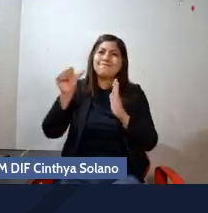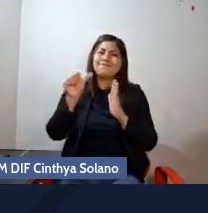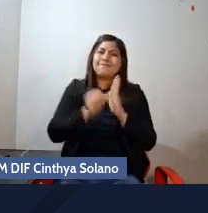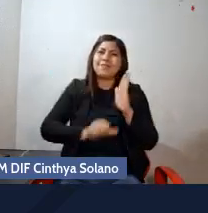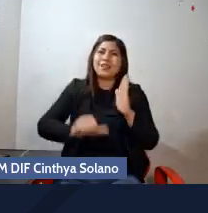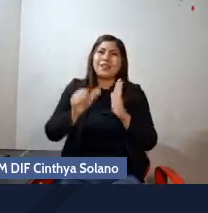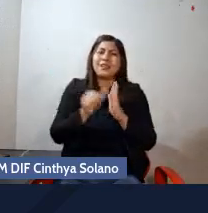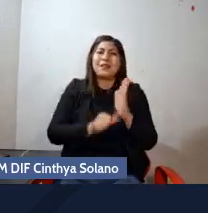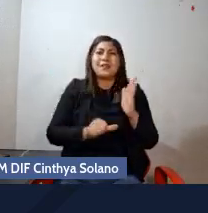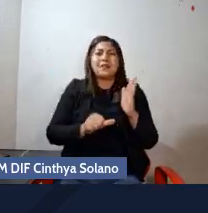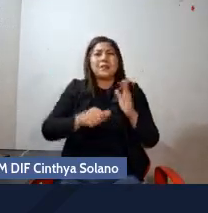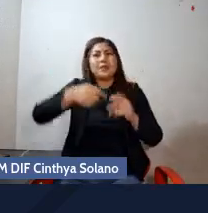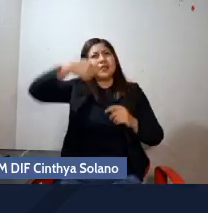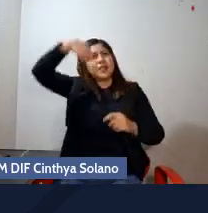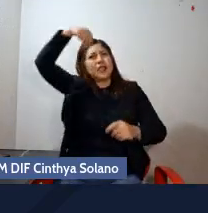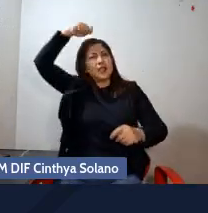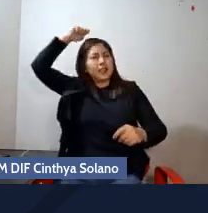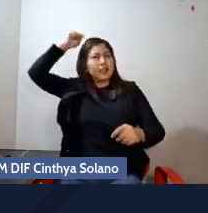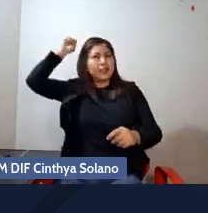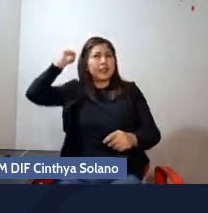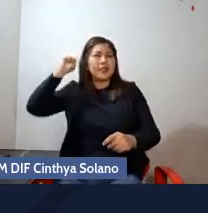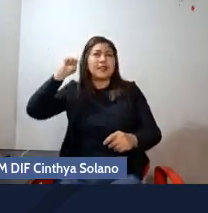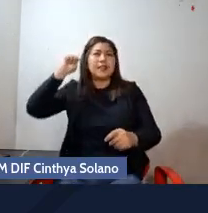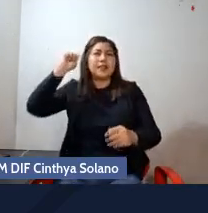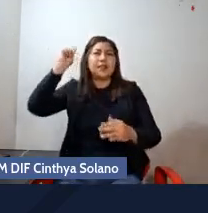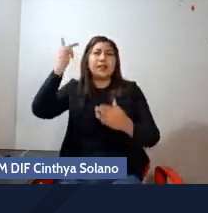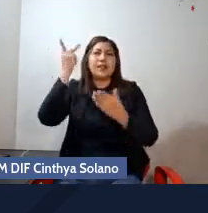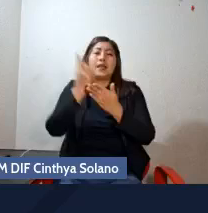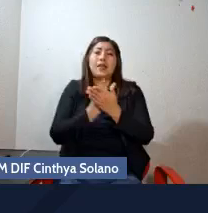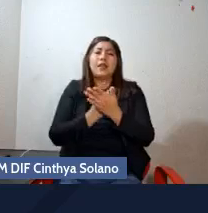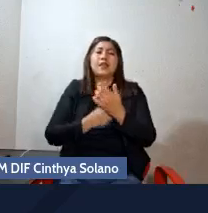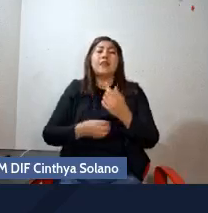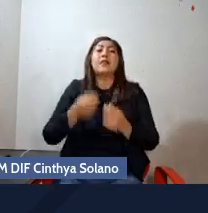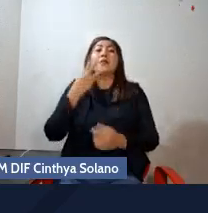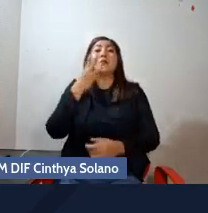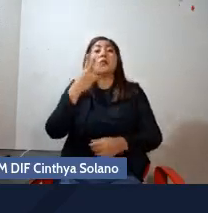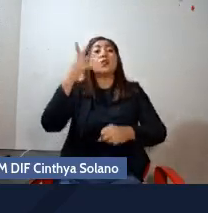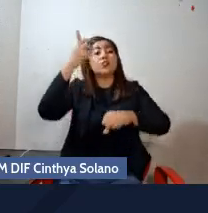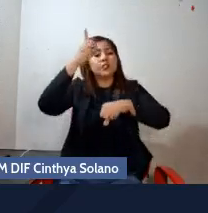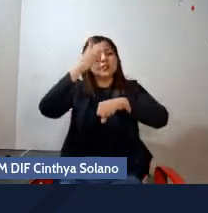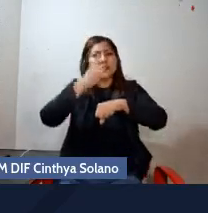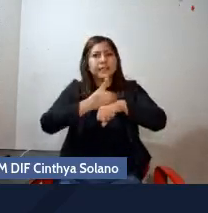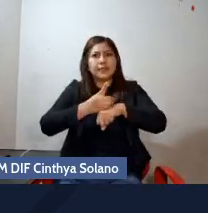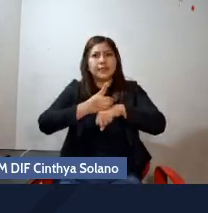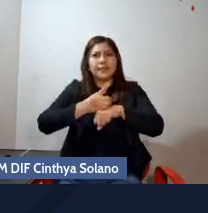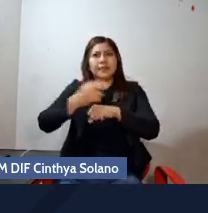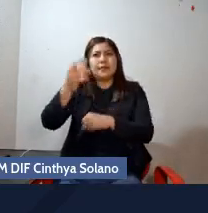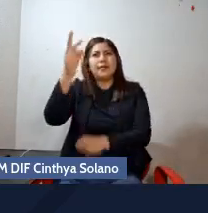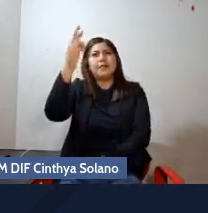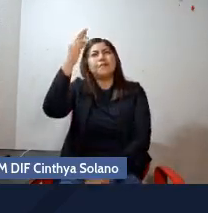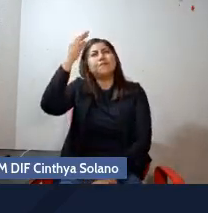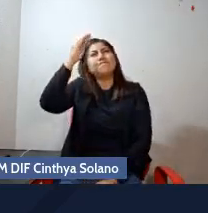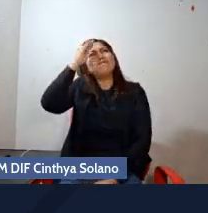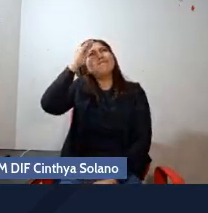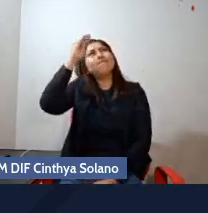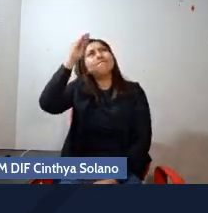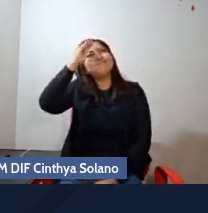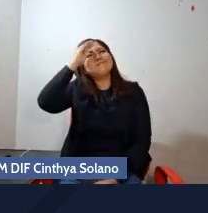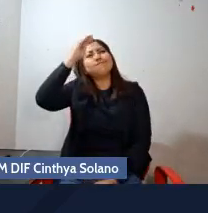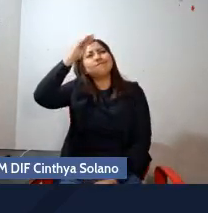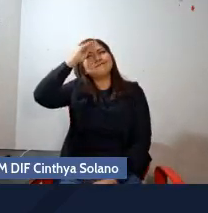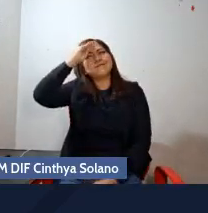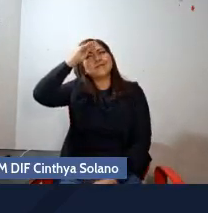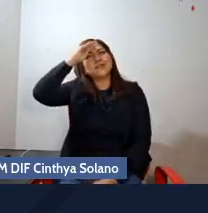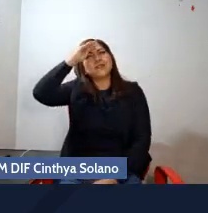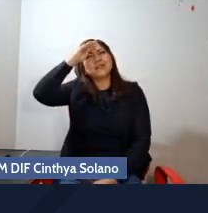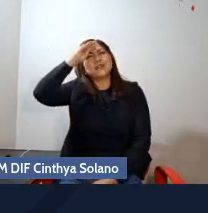candidatas. Démonos estos 3 días para realmente reflexionar qué es lo mejor para la comunidad